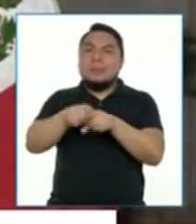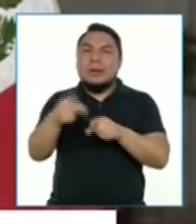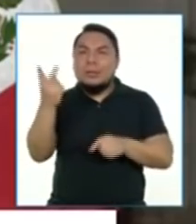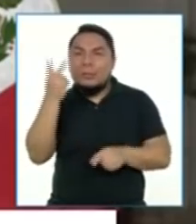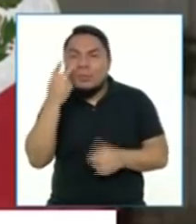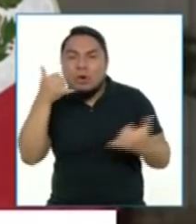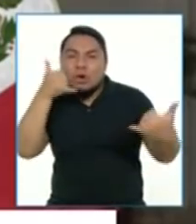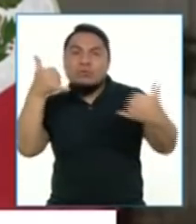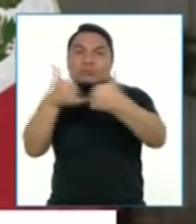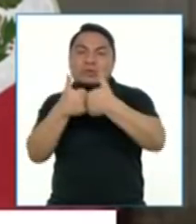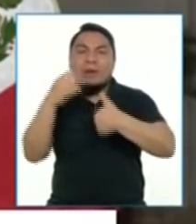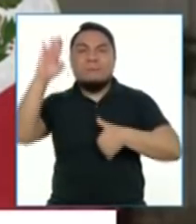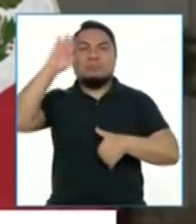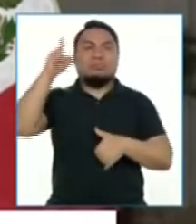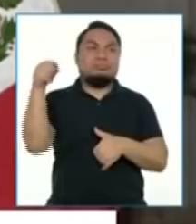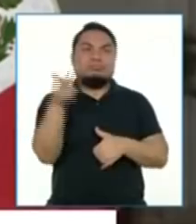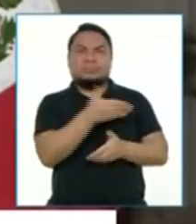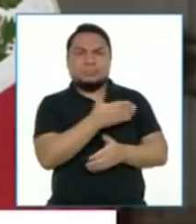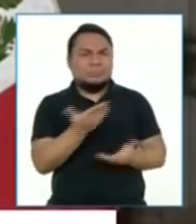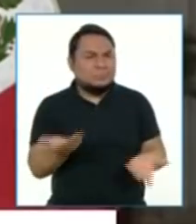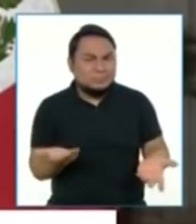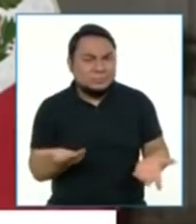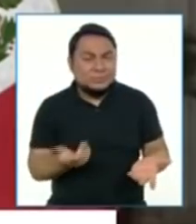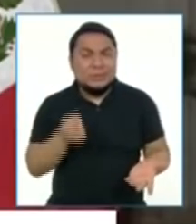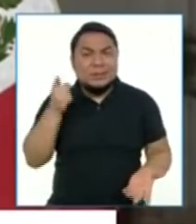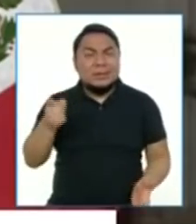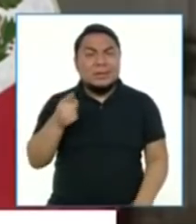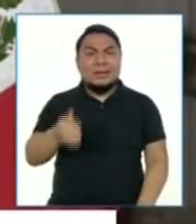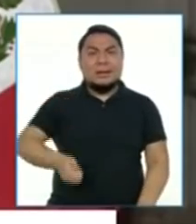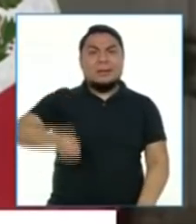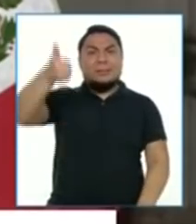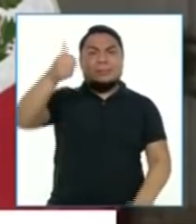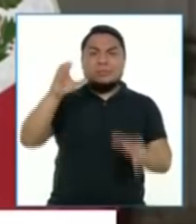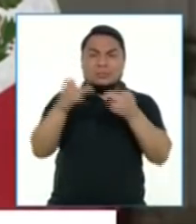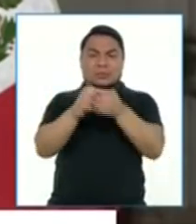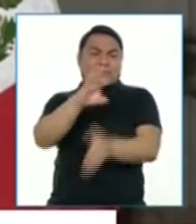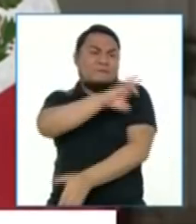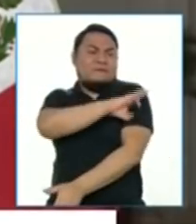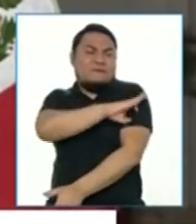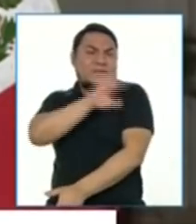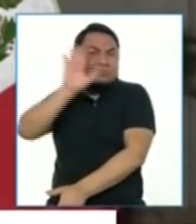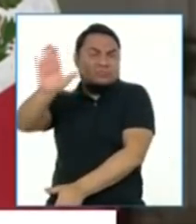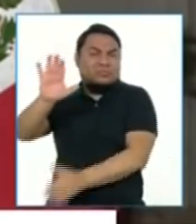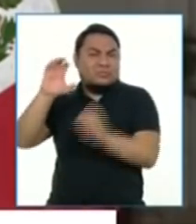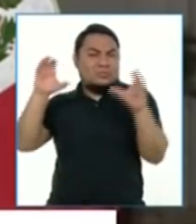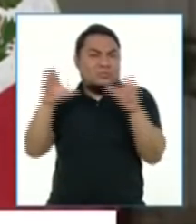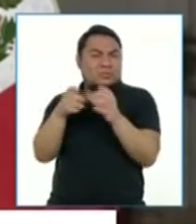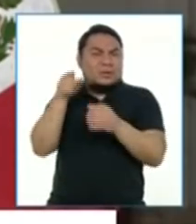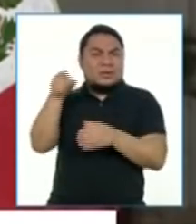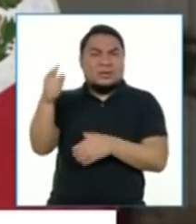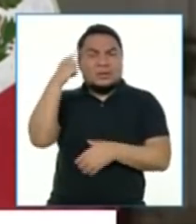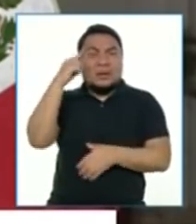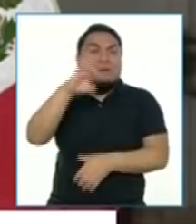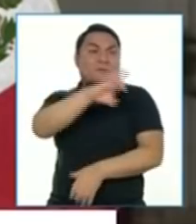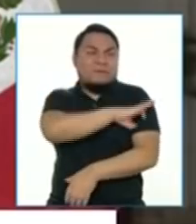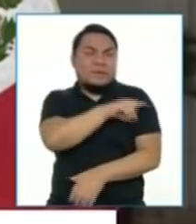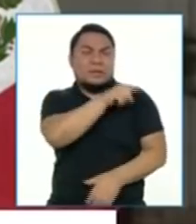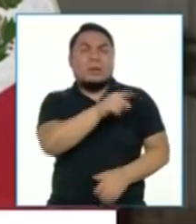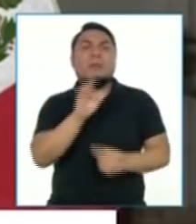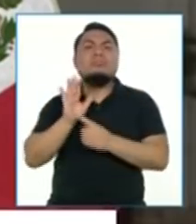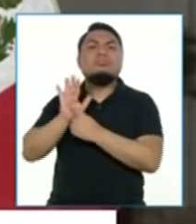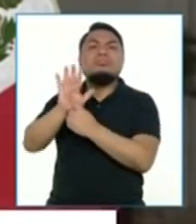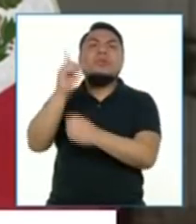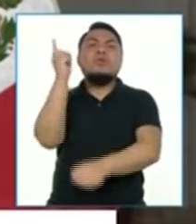eso es grave más allá de la trascendencia del personaje del cual estamos hablando consiguió patricia es grave